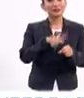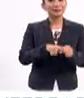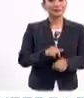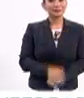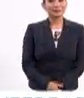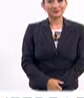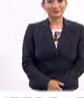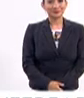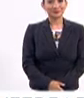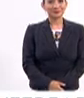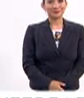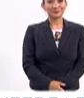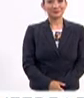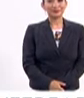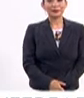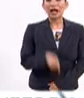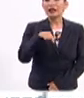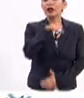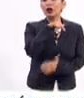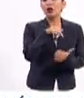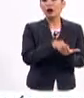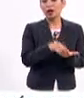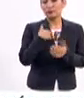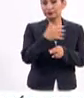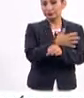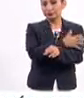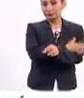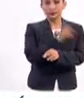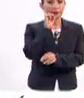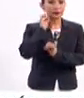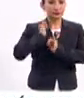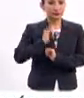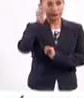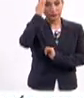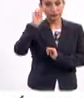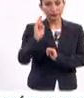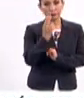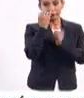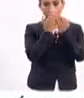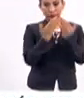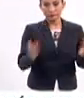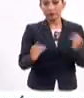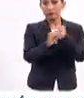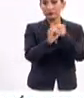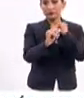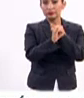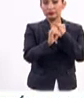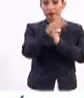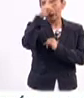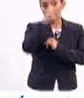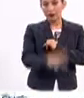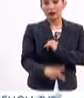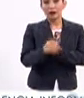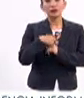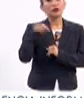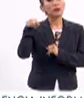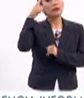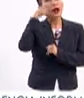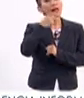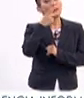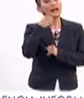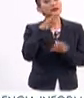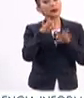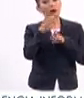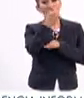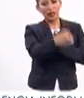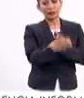día. En el estudio, nos acompaña la rectora de la Universidad Abierta y a Distancia de México, Lilian Krasov-Appel, para hablar sobre la